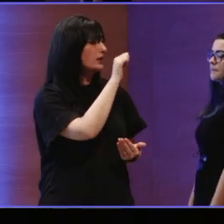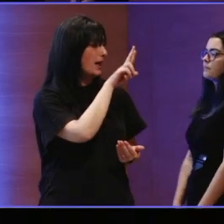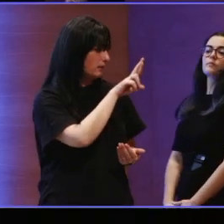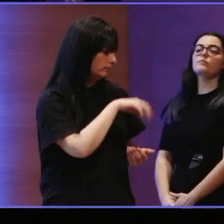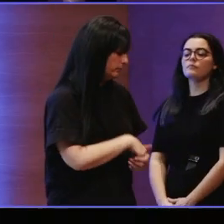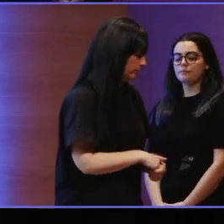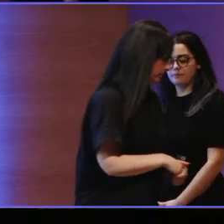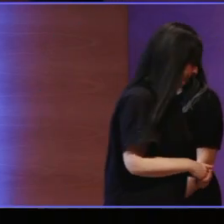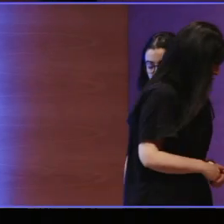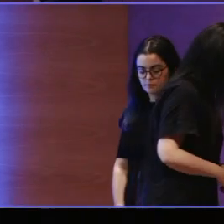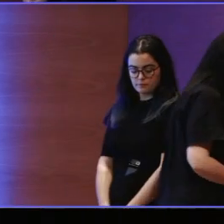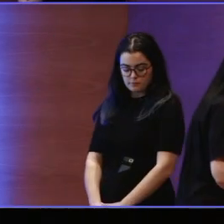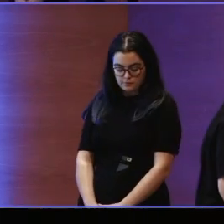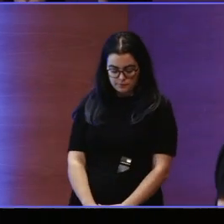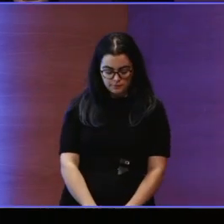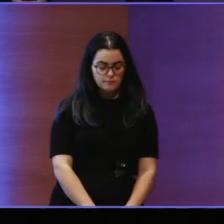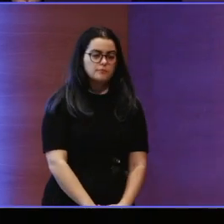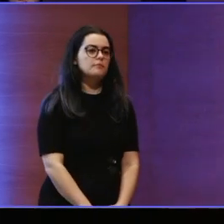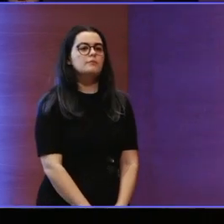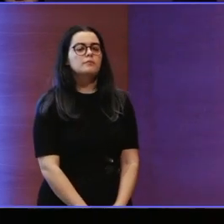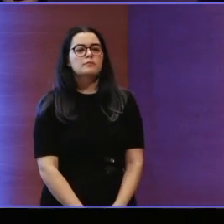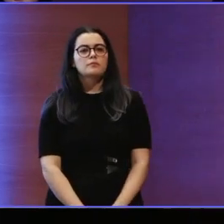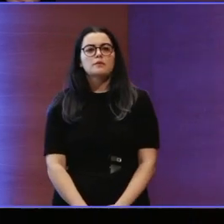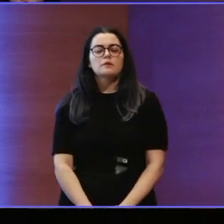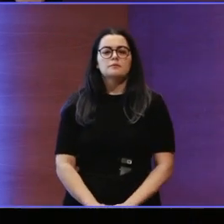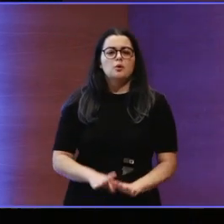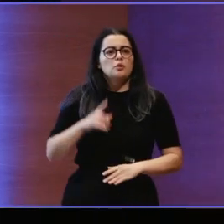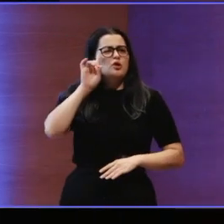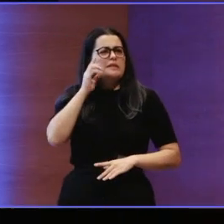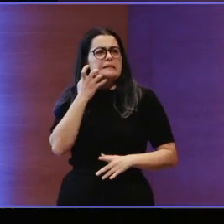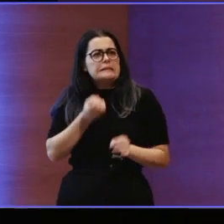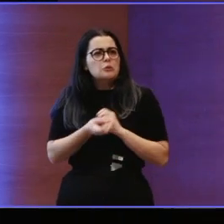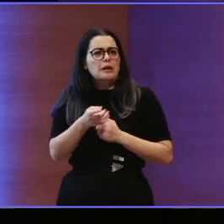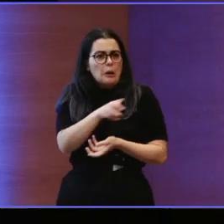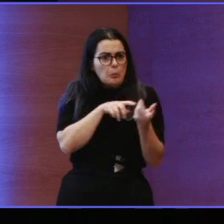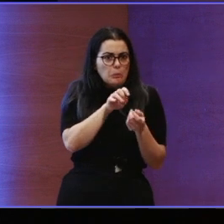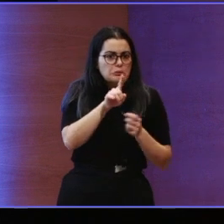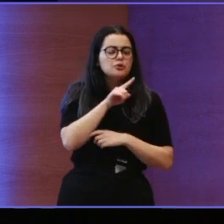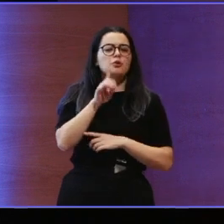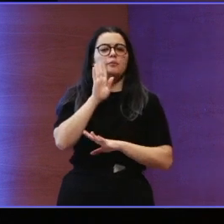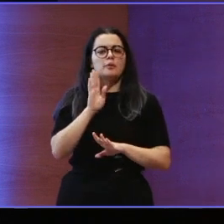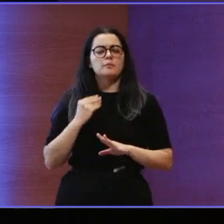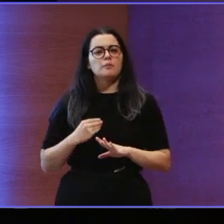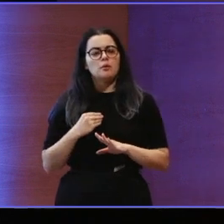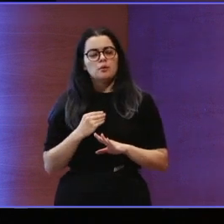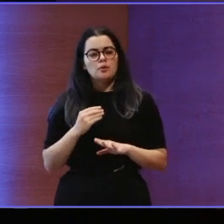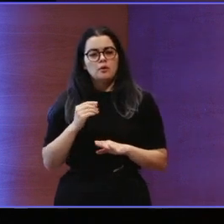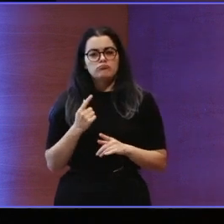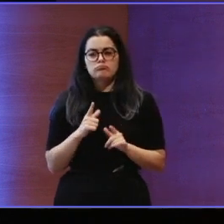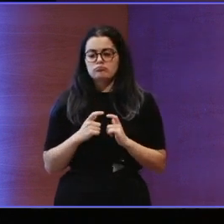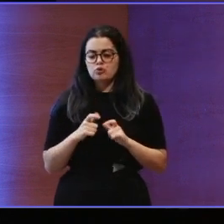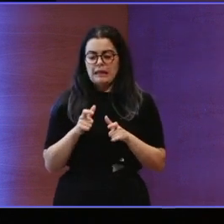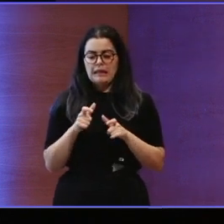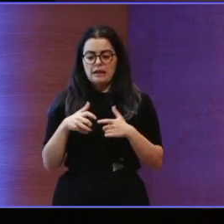ver no es polemizar hay una parte de de de la labor de